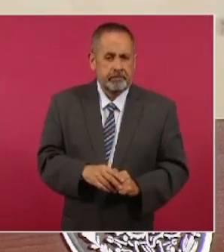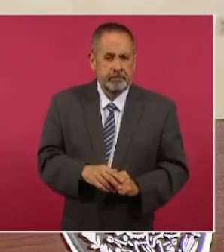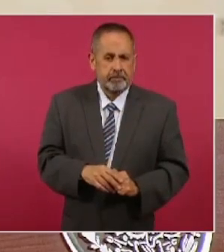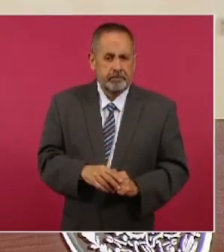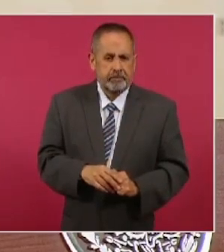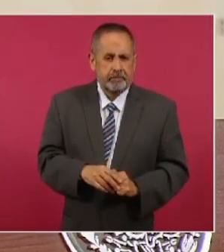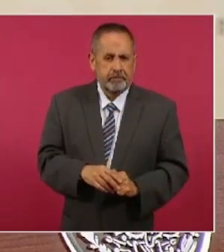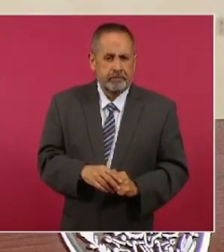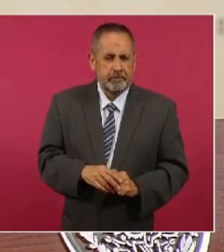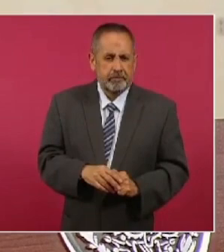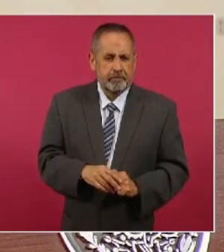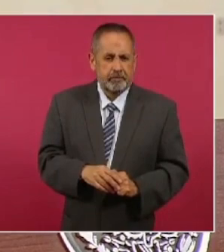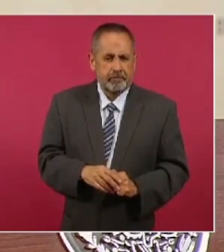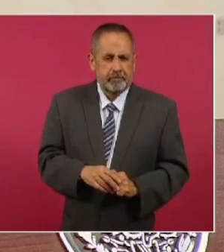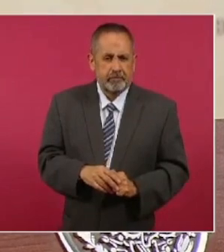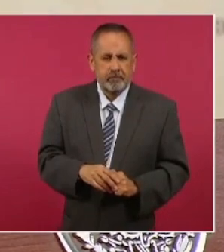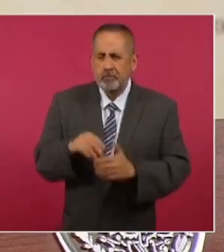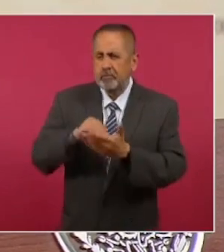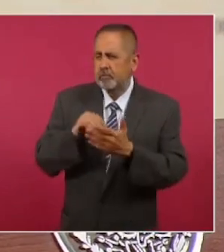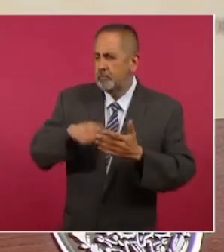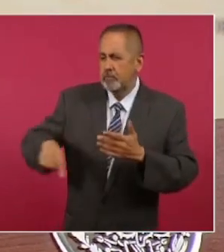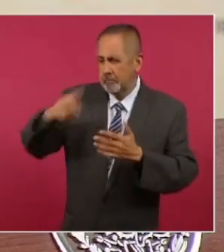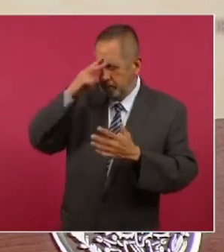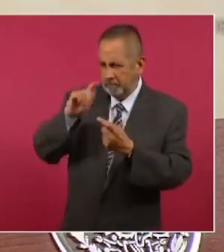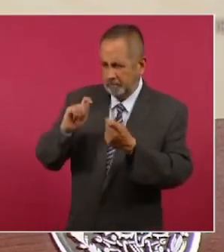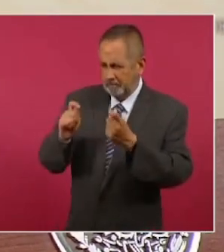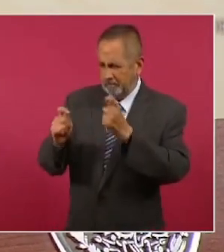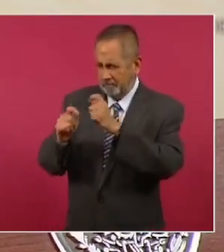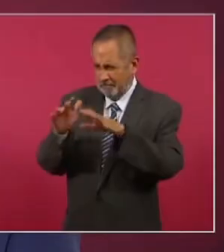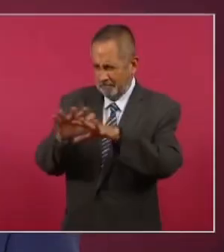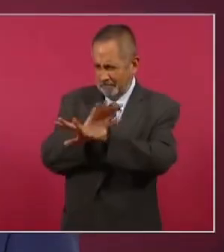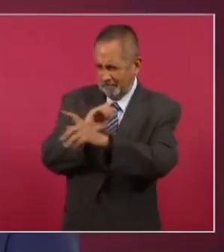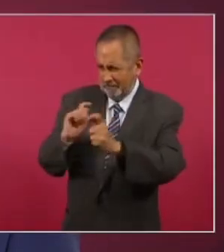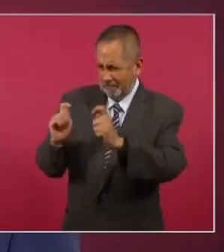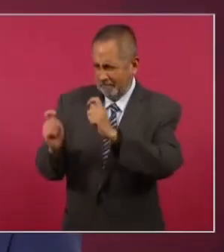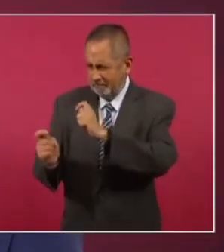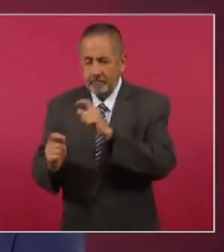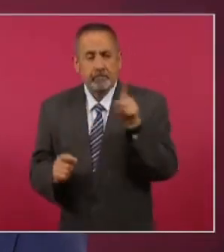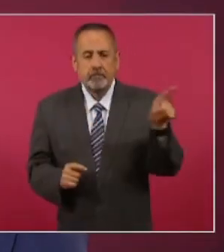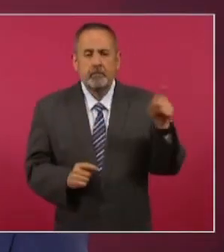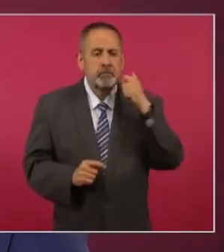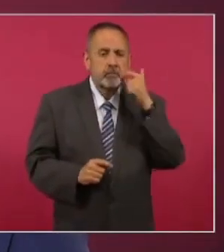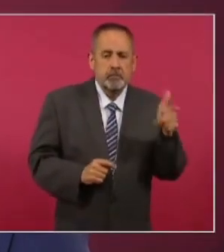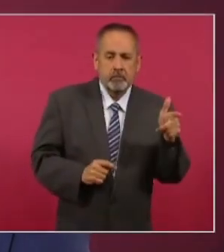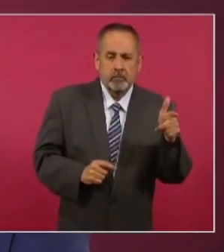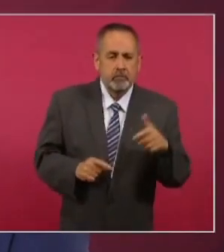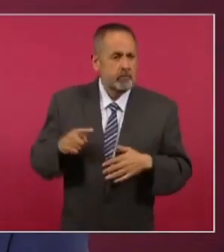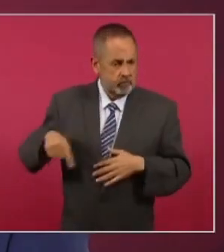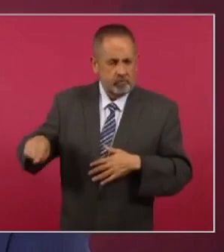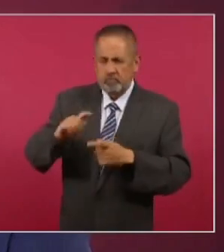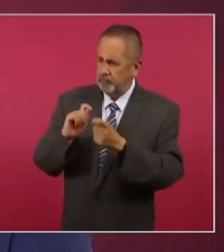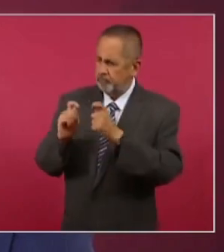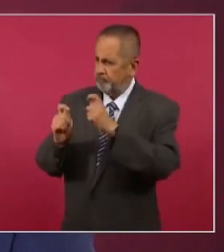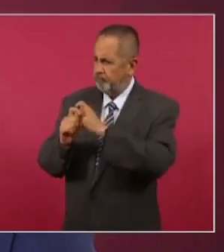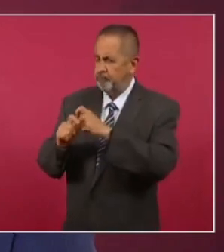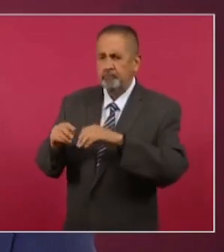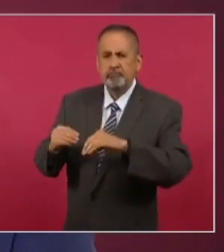se siga transformando el país para bien de los mexicanos